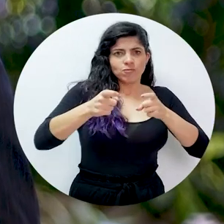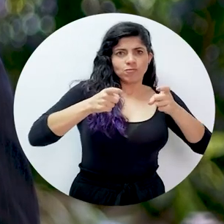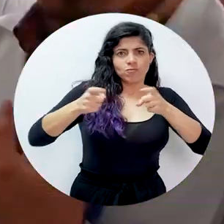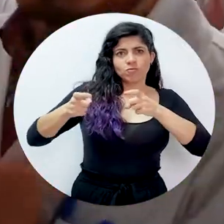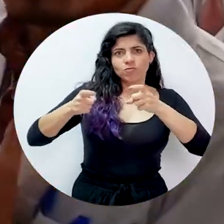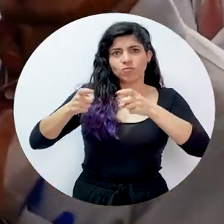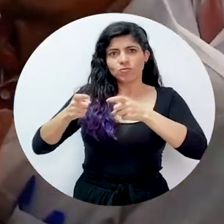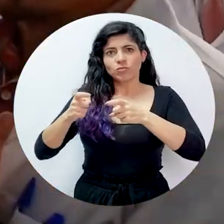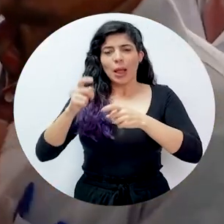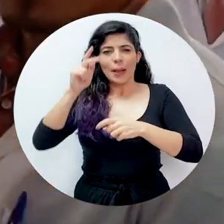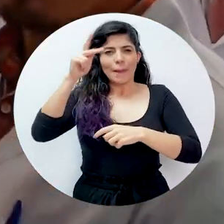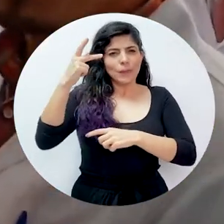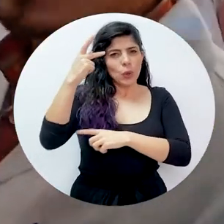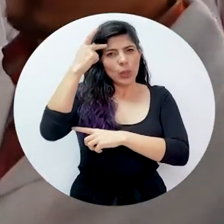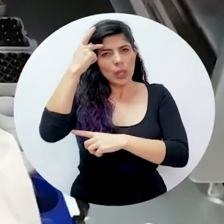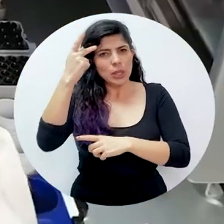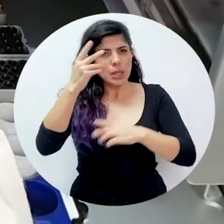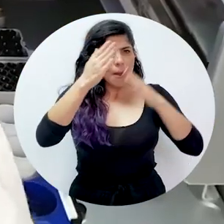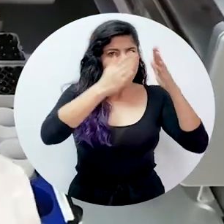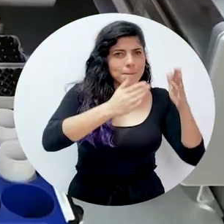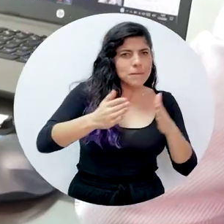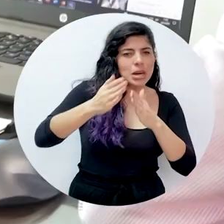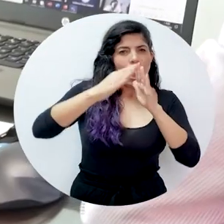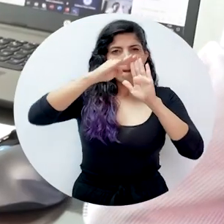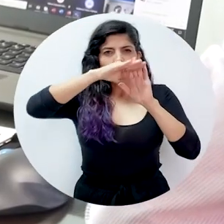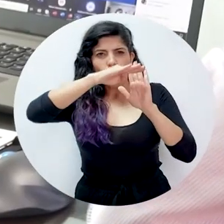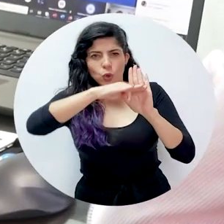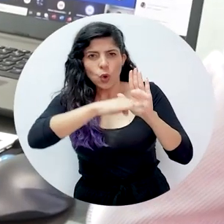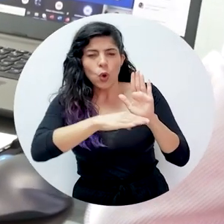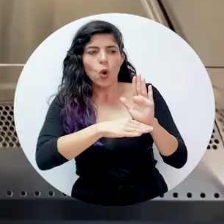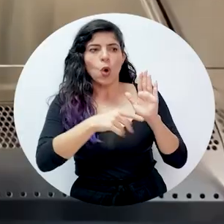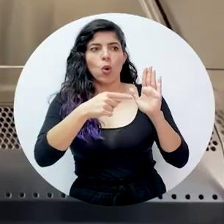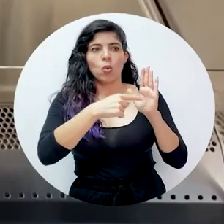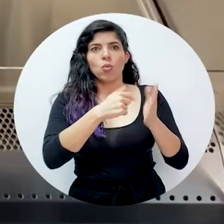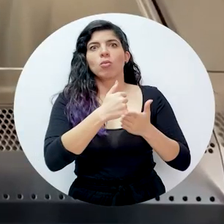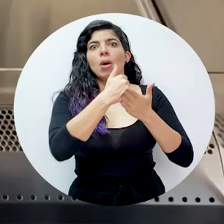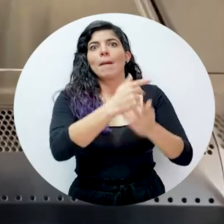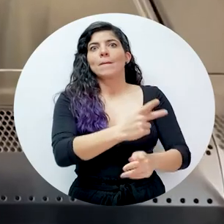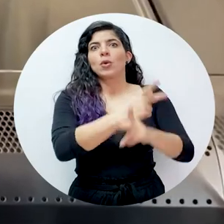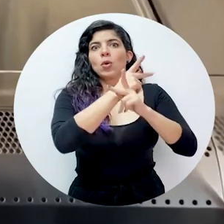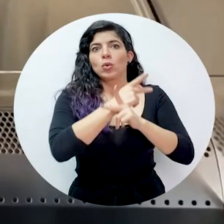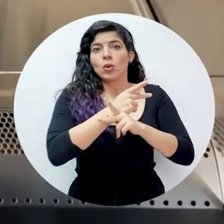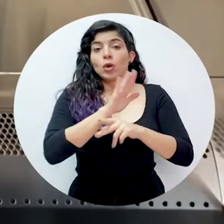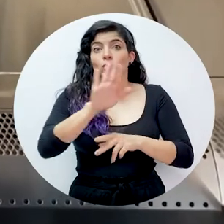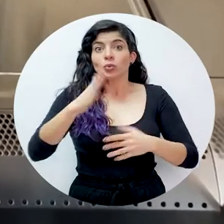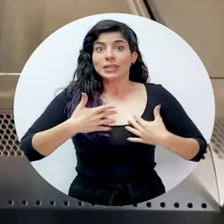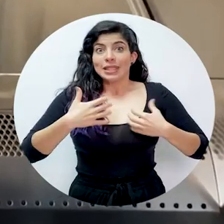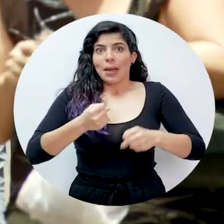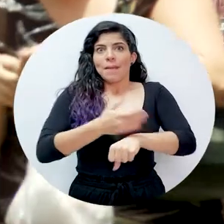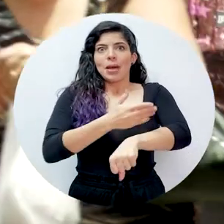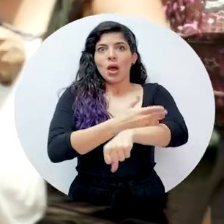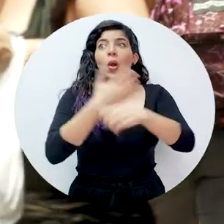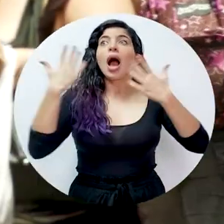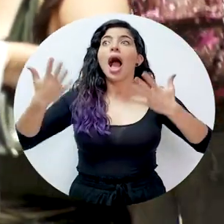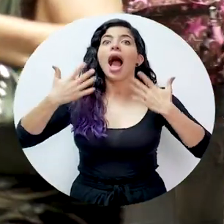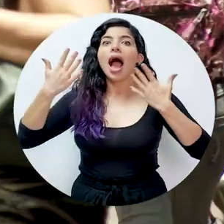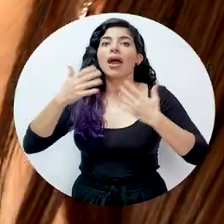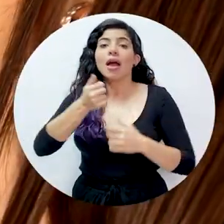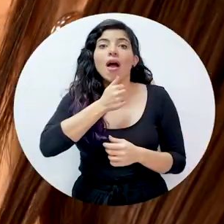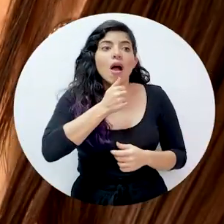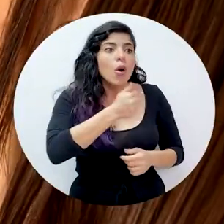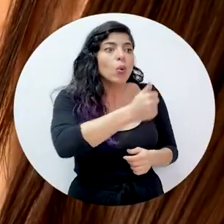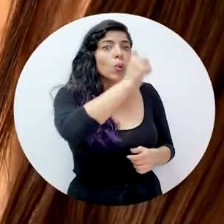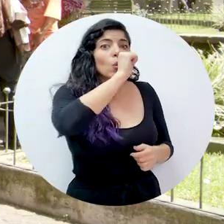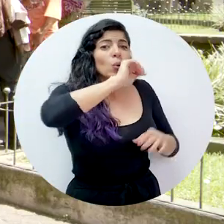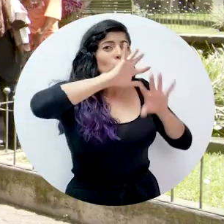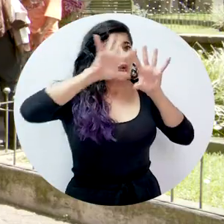privados, en lo que son las políticas, los planes, los protocolos que van a proteger y mejorar su salud. El aire que respiramos, el